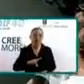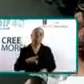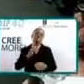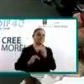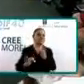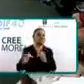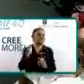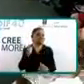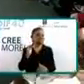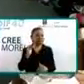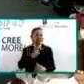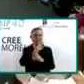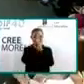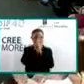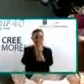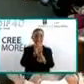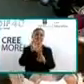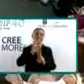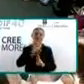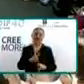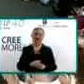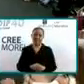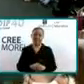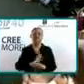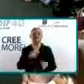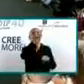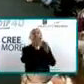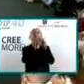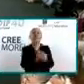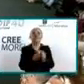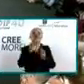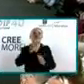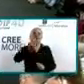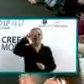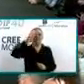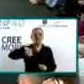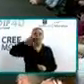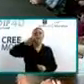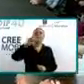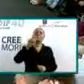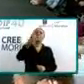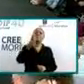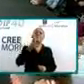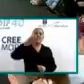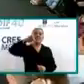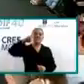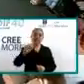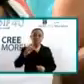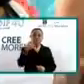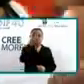tienen su lugar. Bueno, está la señora Maxine Gusay. Ustedes la conocen, es una mujer, una conductora,